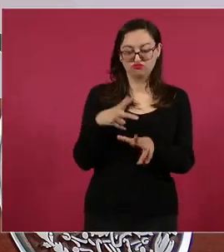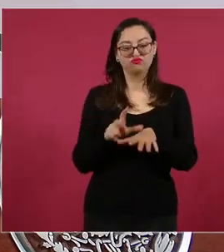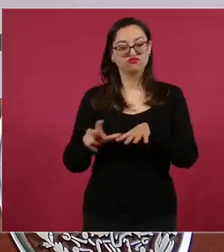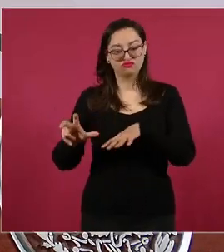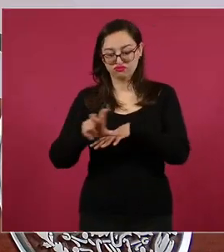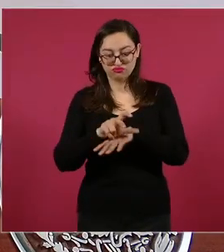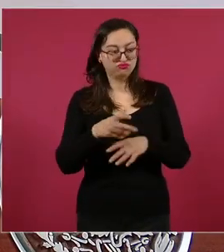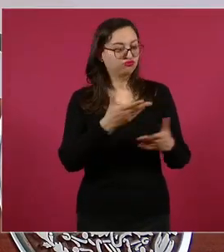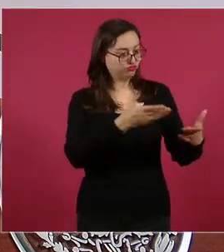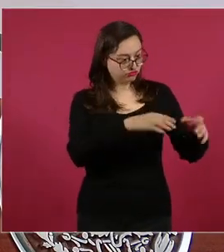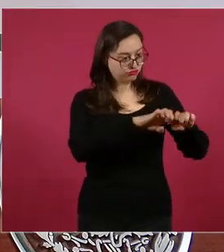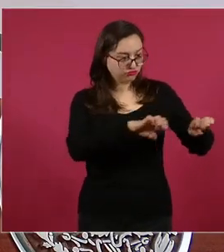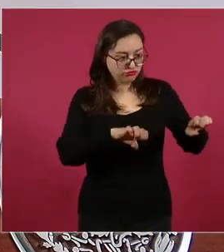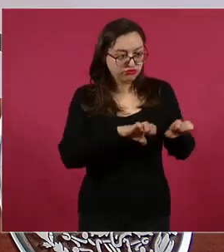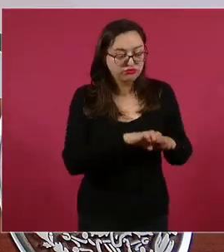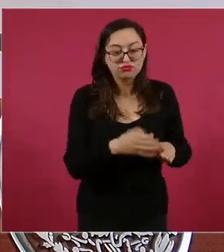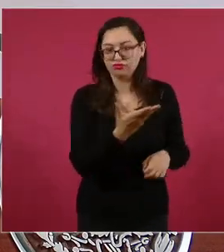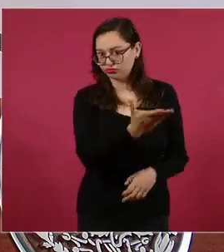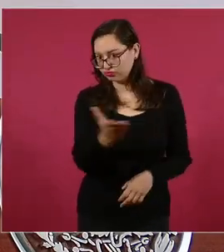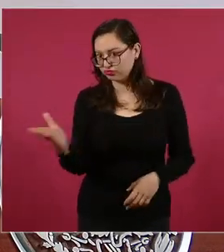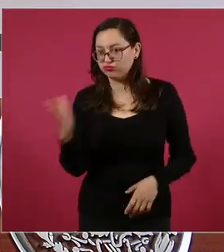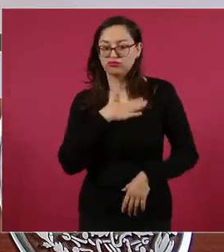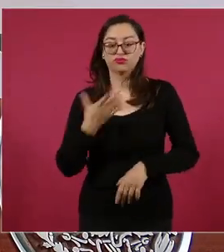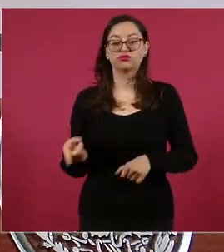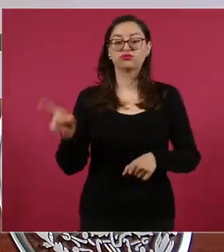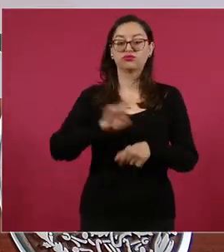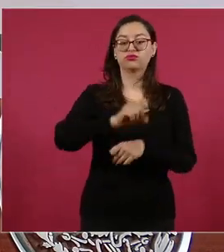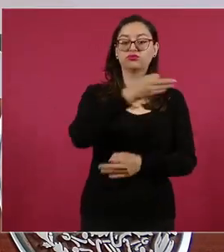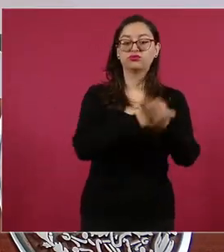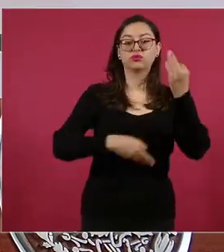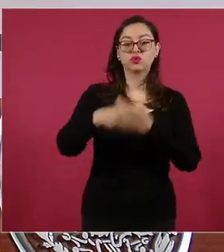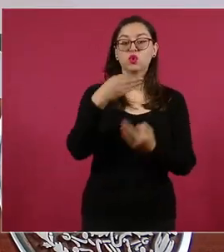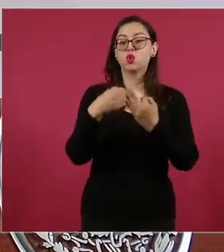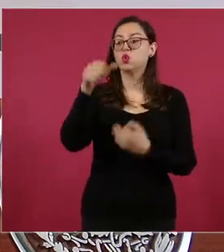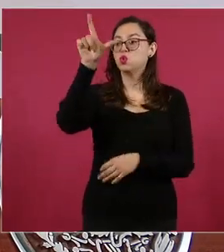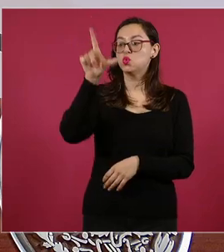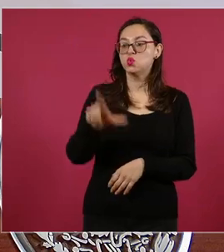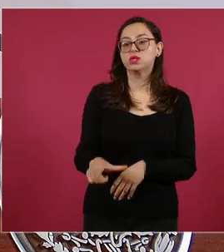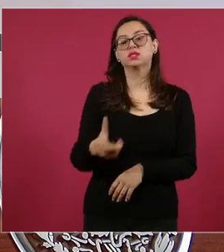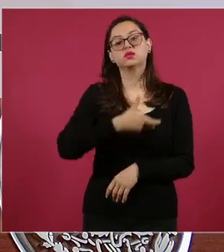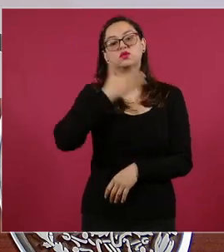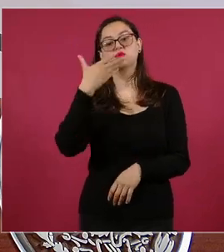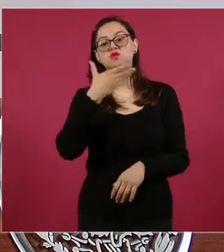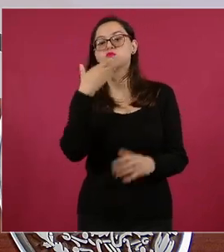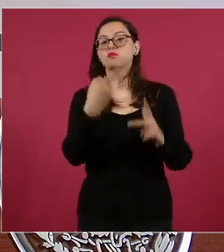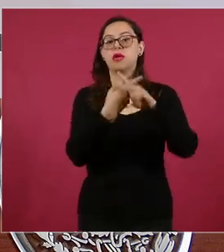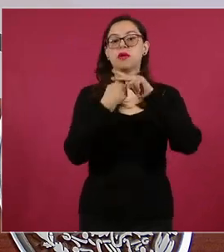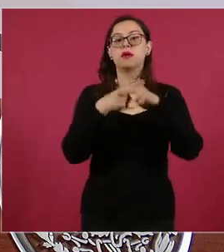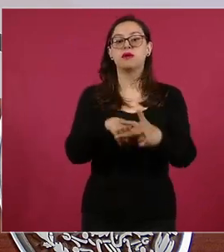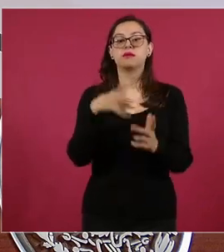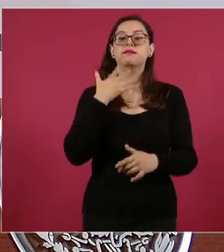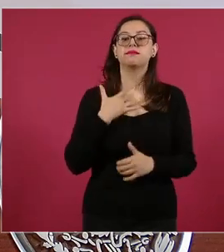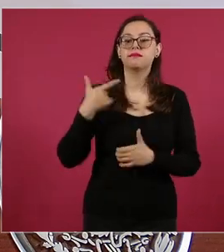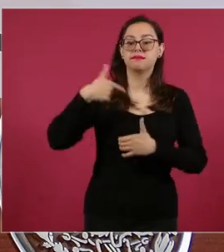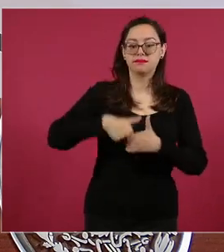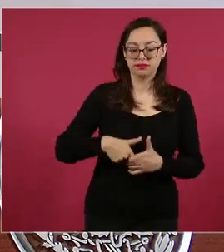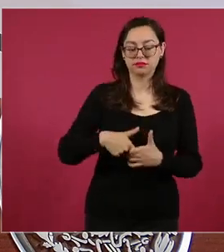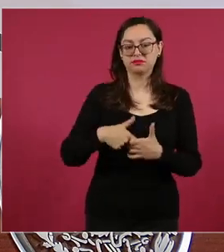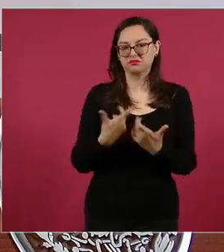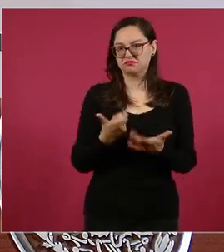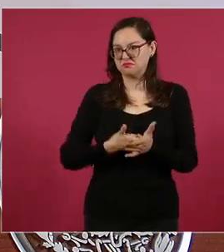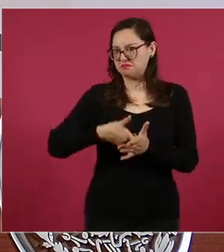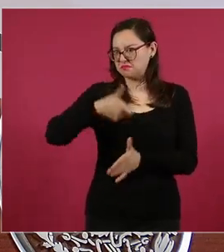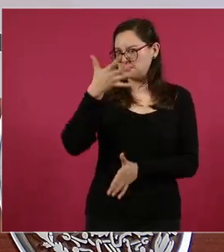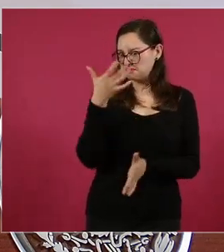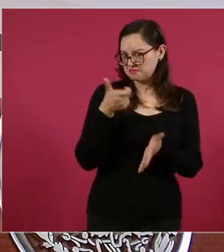días. Como todos los lunes, iniciamos con el quién es quién en los precios de los combustibles. Y en esta ocasión arrancamos con